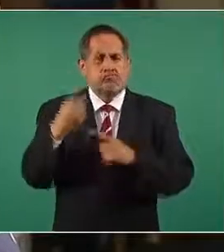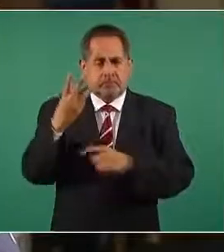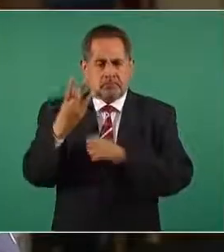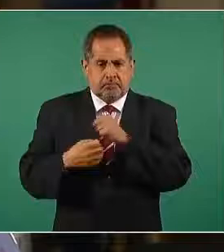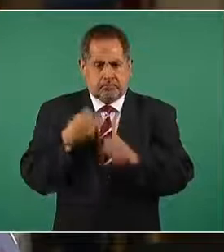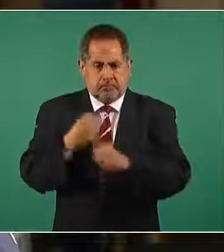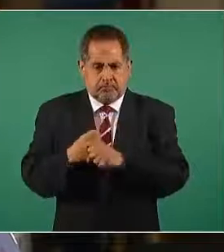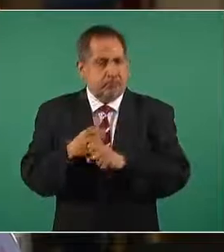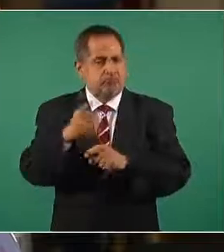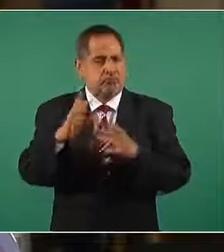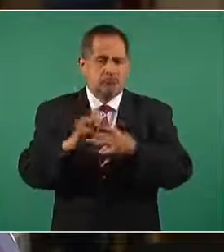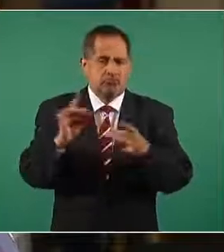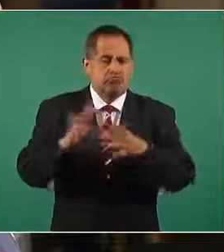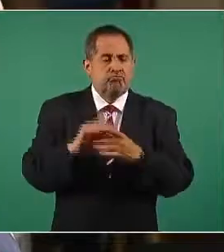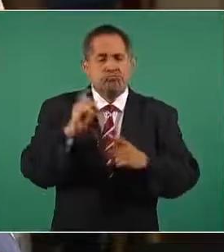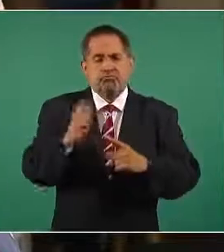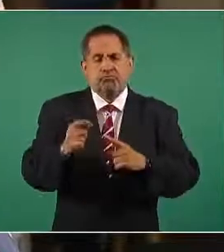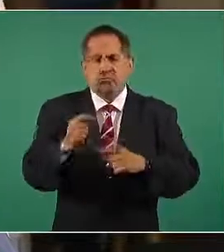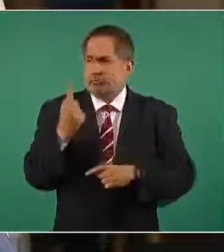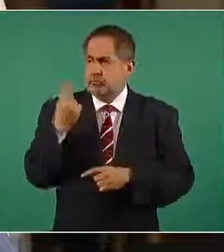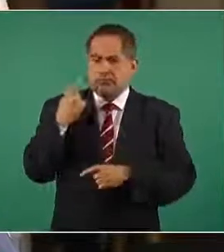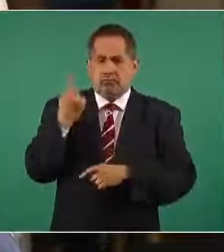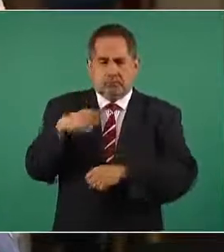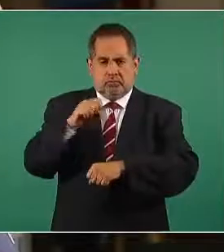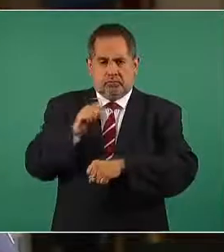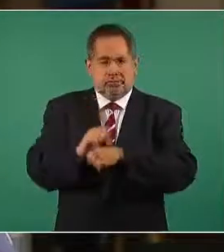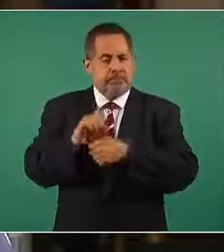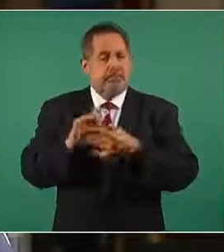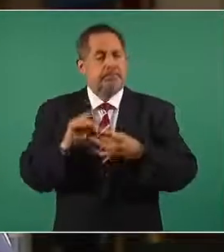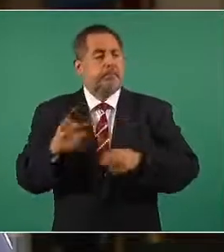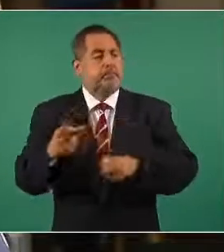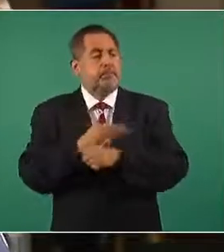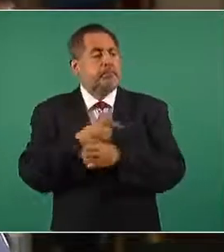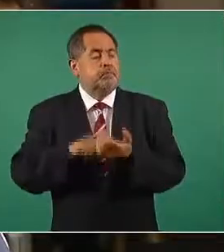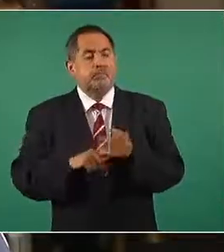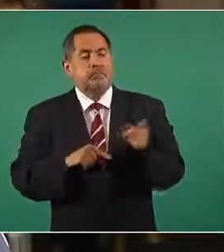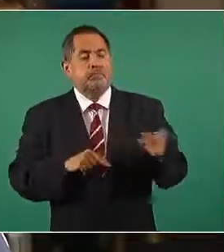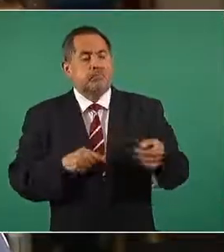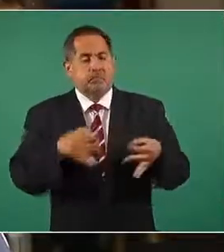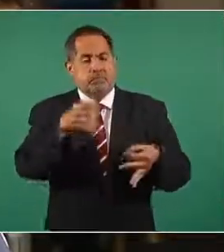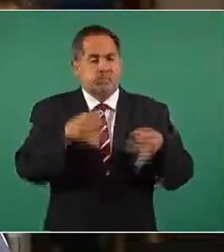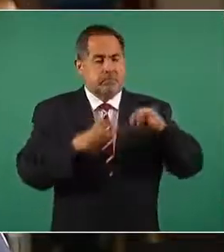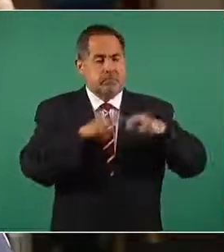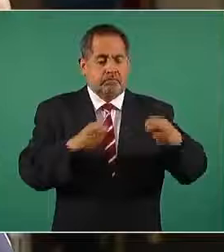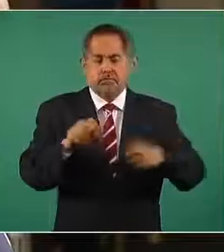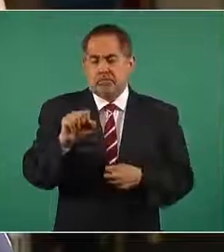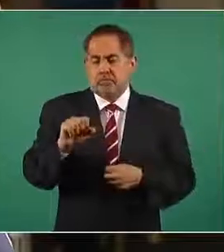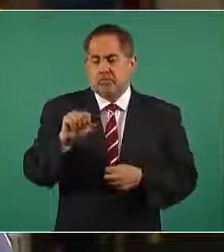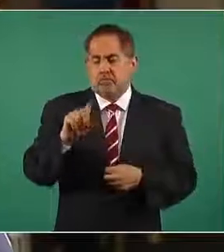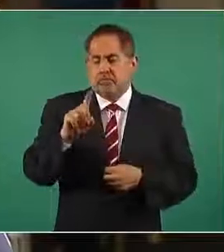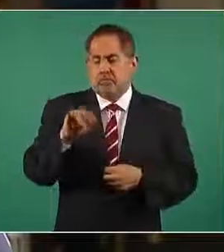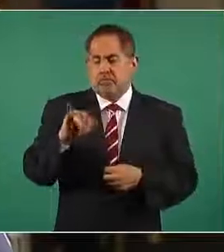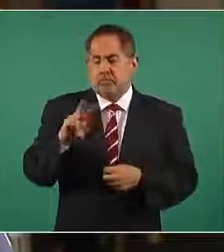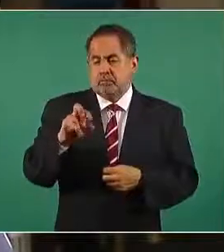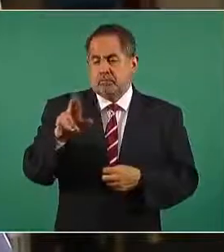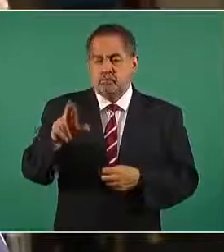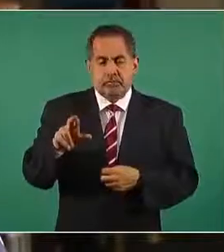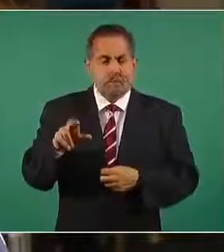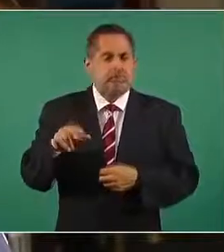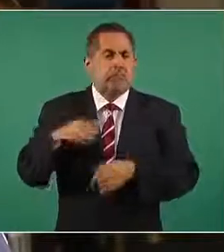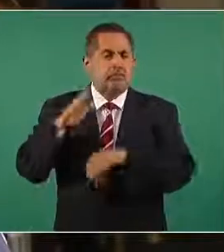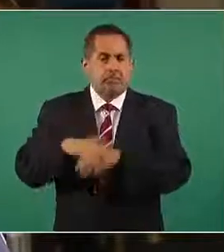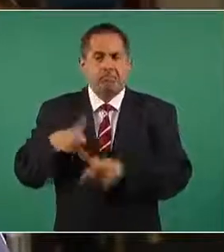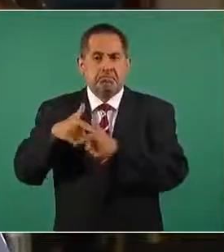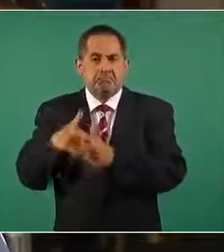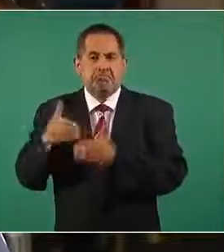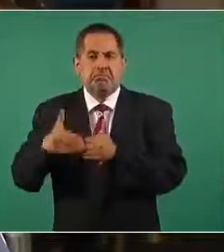años, la semana pasada hablaba de que lo que pasó con el magistrado Saldívar, que no va a ampliar su mandato,